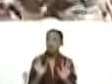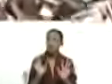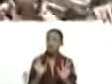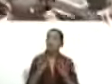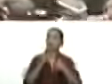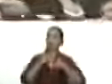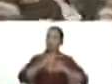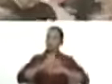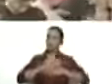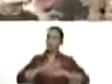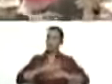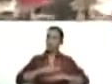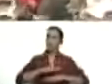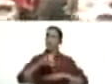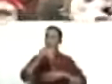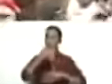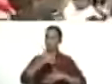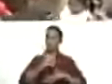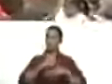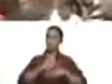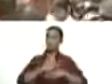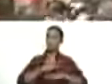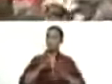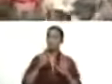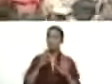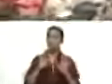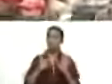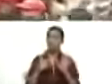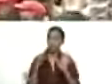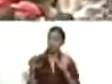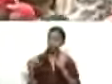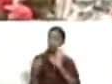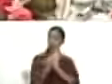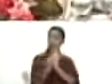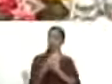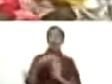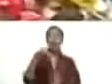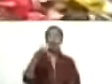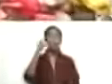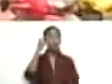Calma y cordura. Y le agrego una parte hoy.